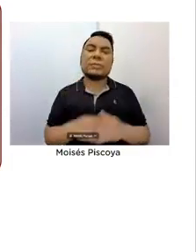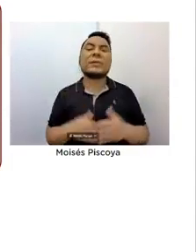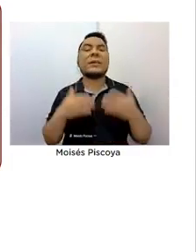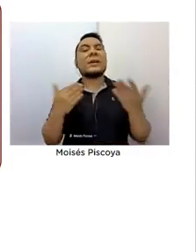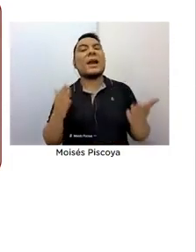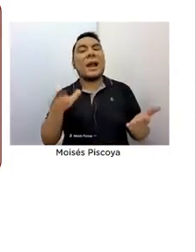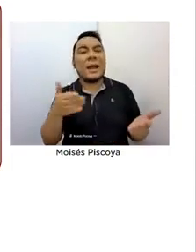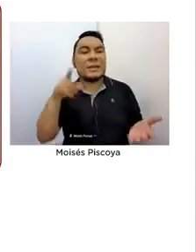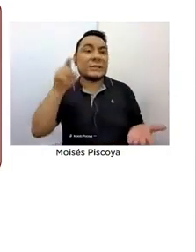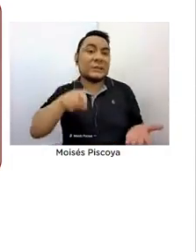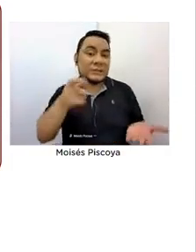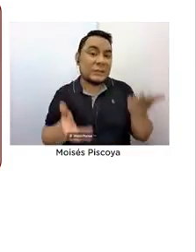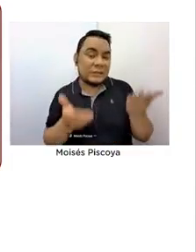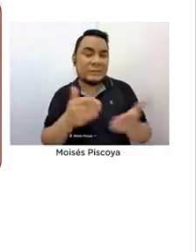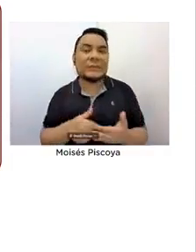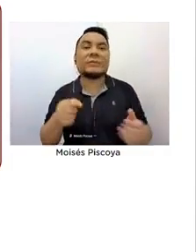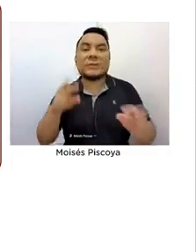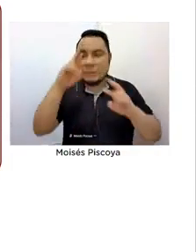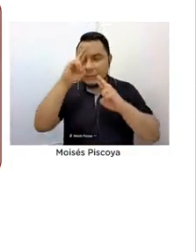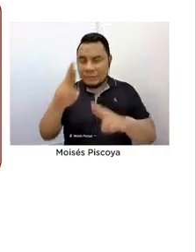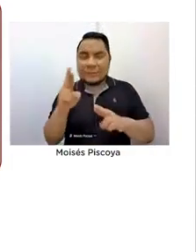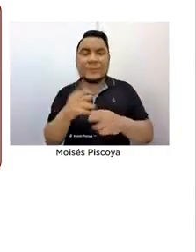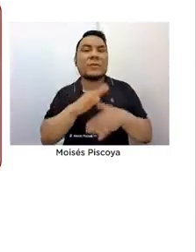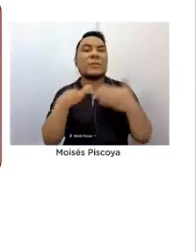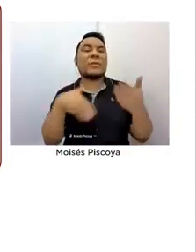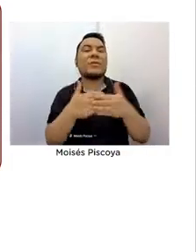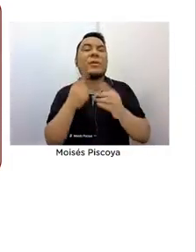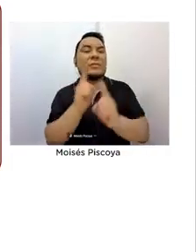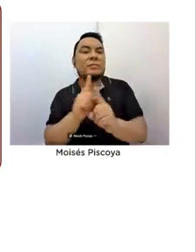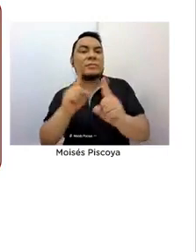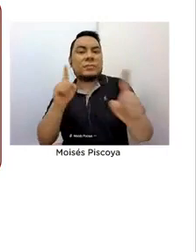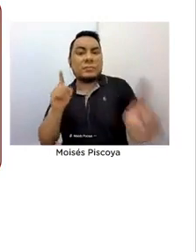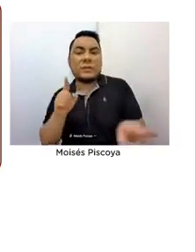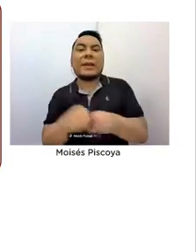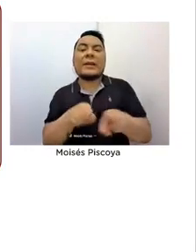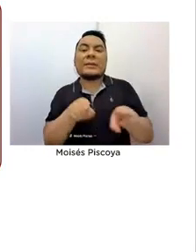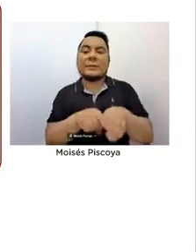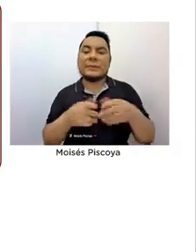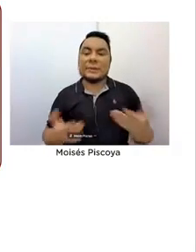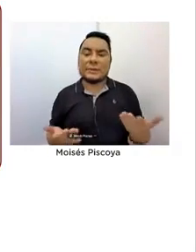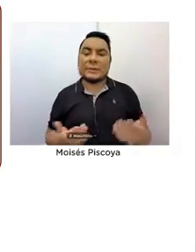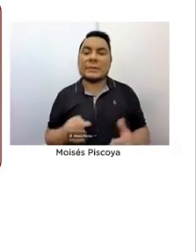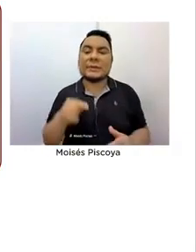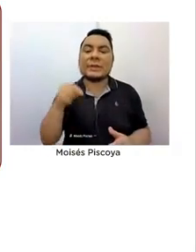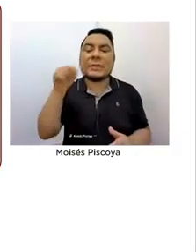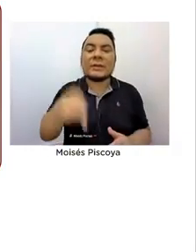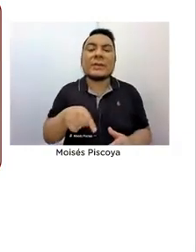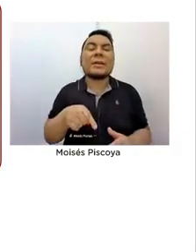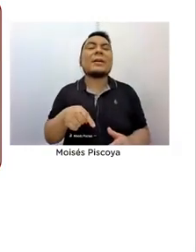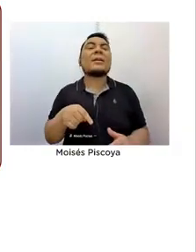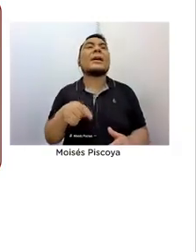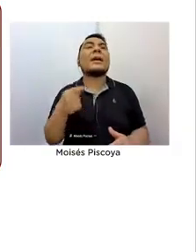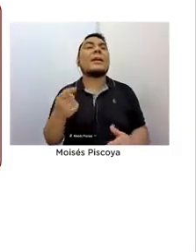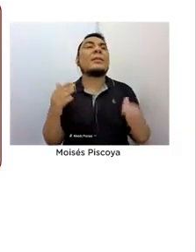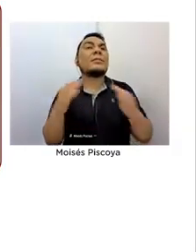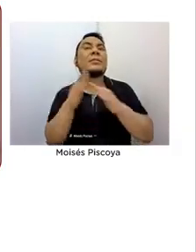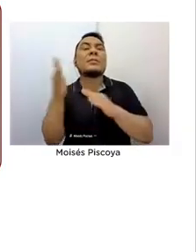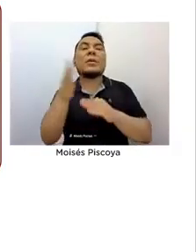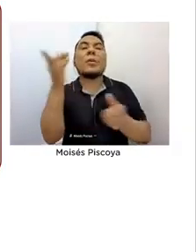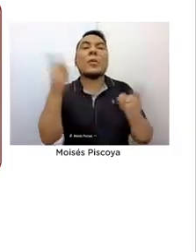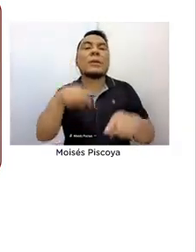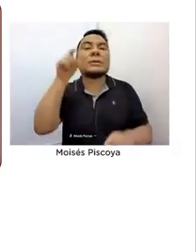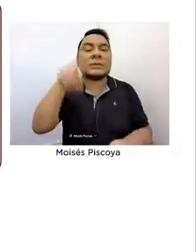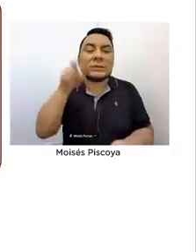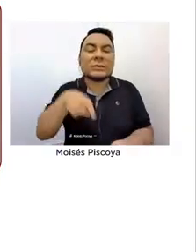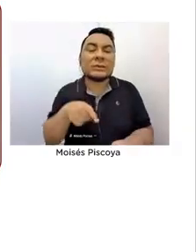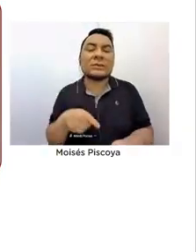sea necesario, respetando las medidas de aislamiento y en el domicilio cuando es necesario y cuando